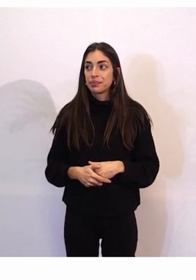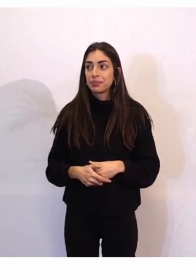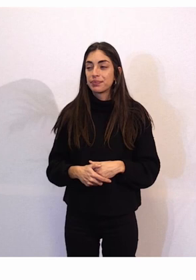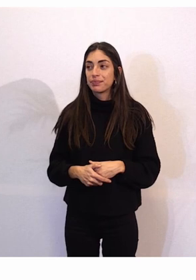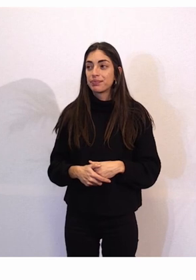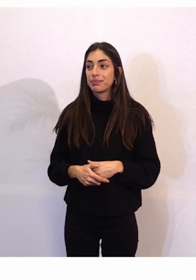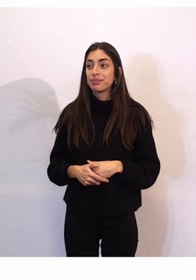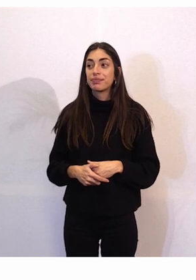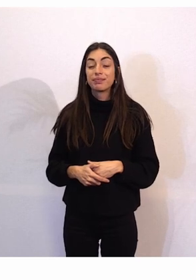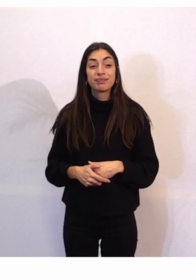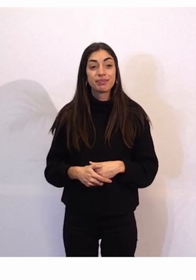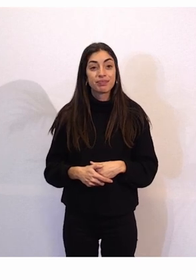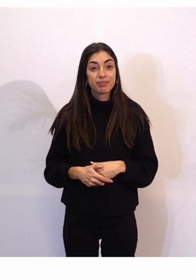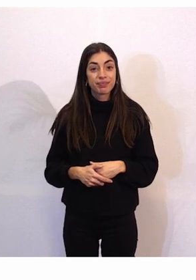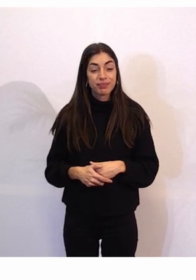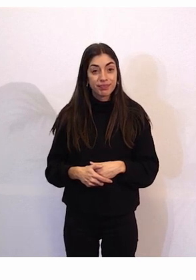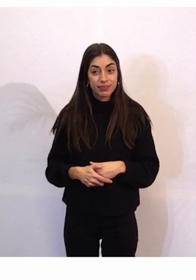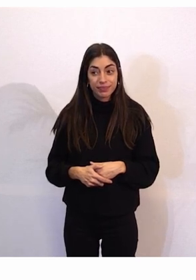Con la iglesia ha visto Pado Sancho.